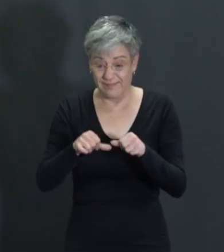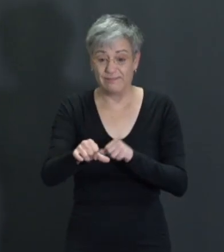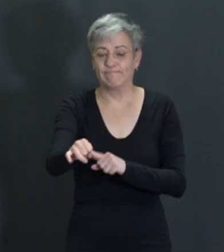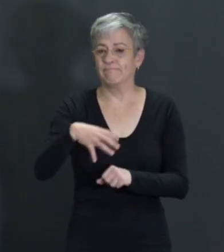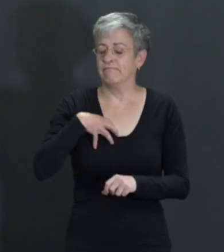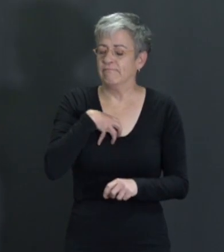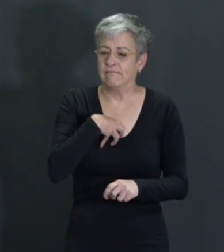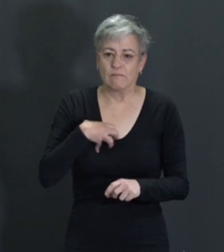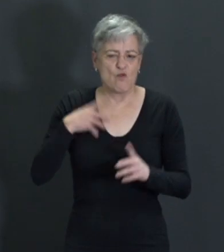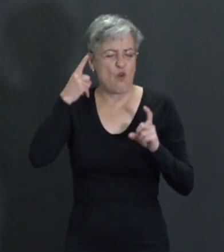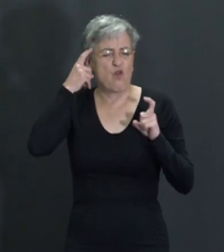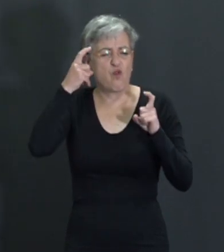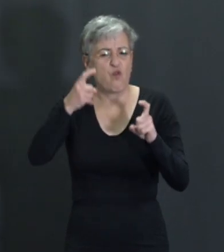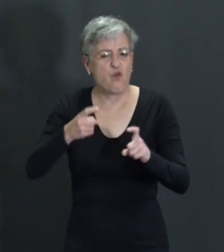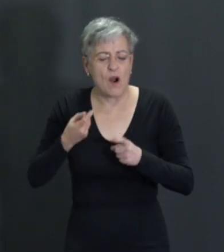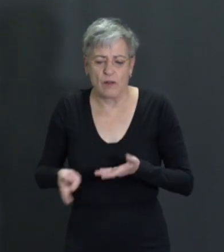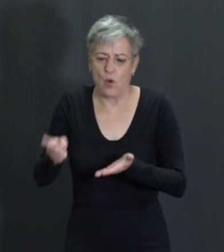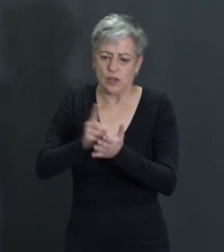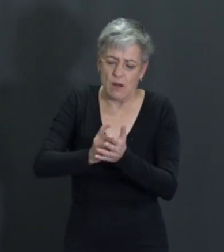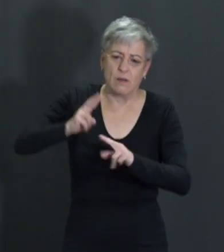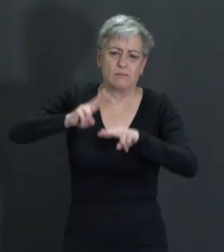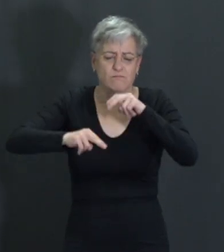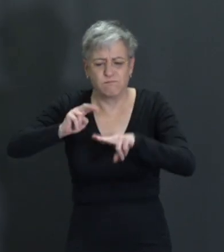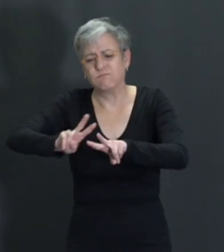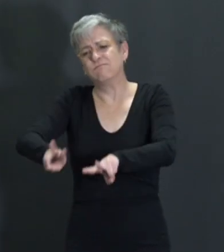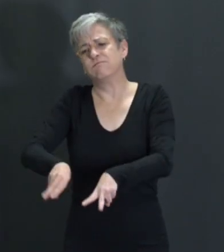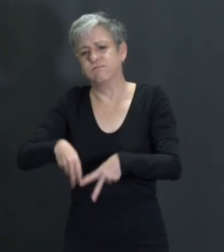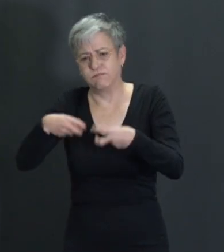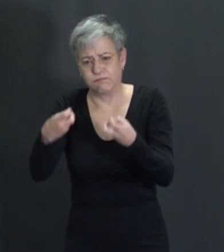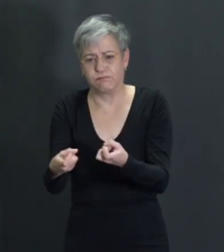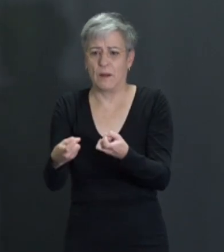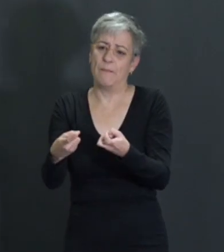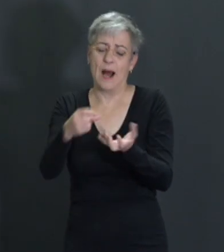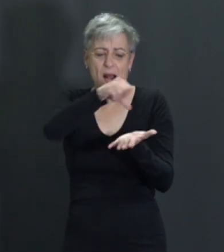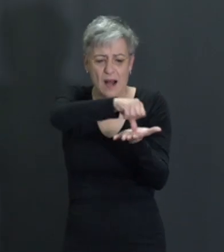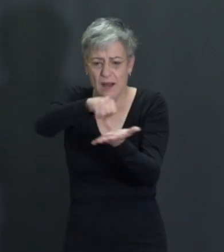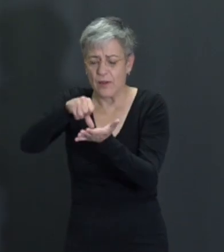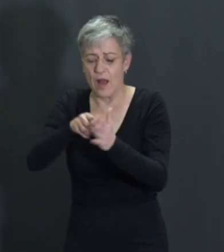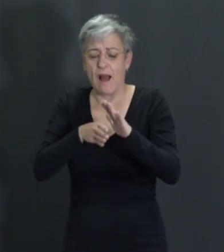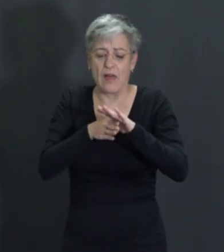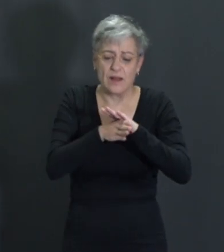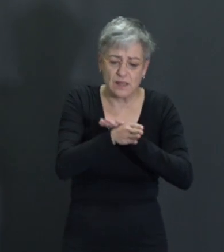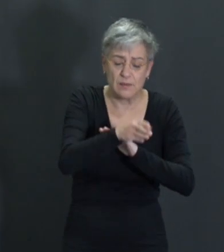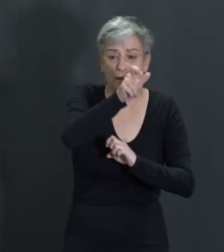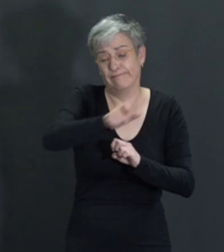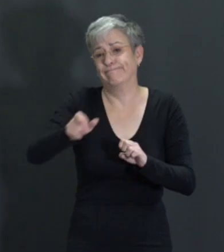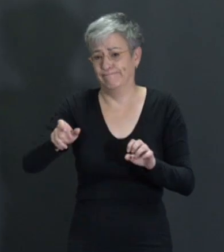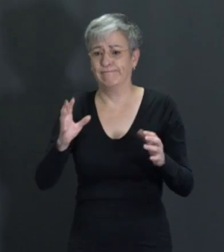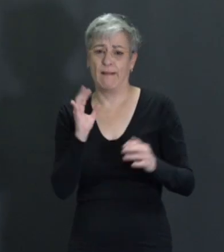esfuerzo hacer que otra vez esas poblaciones sean accesibles a todos los ciudadanos,